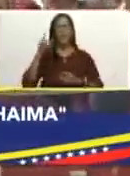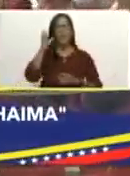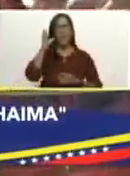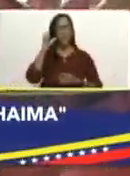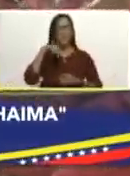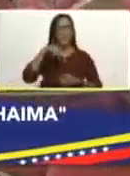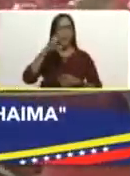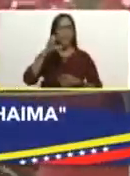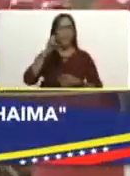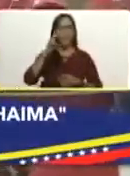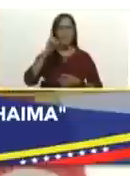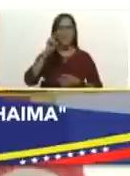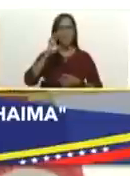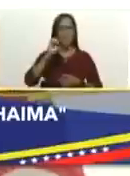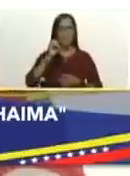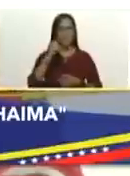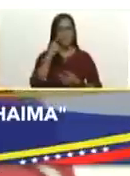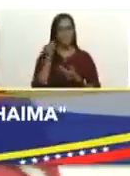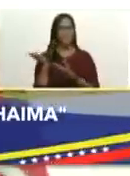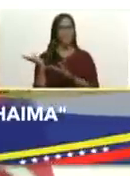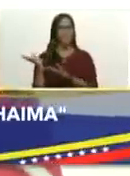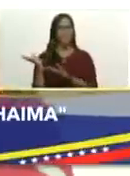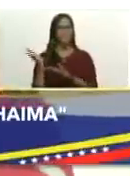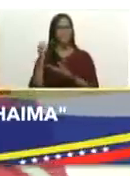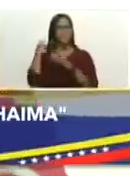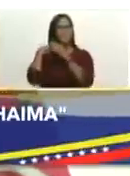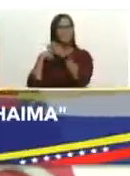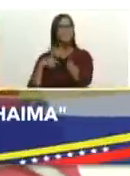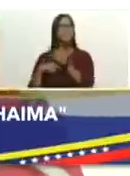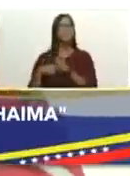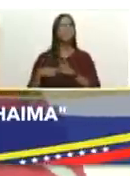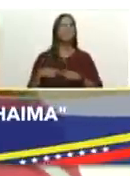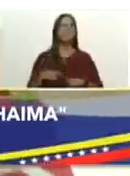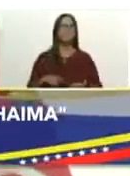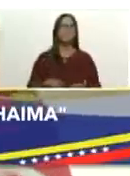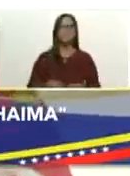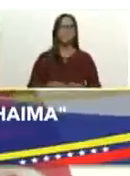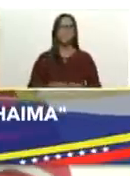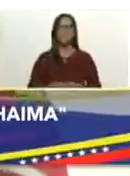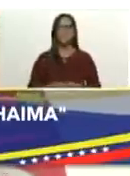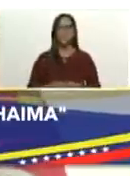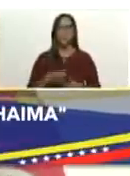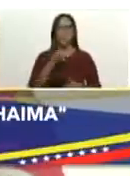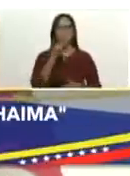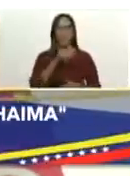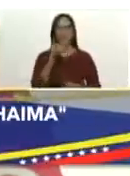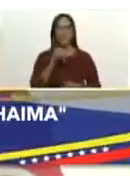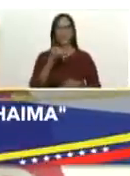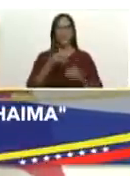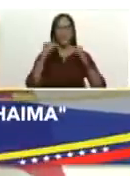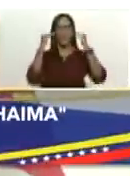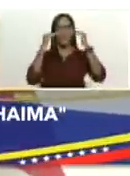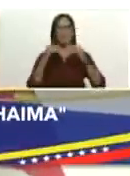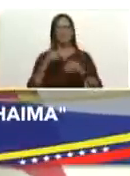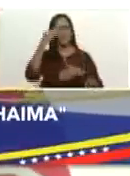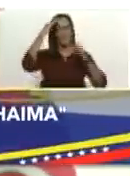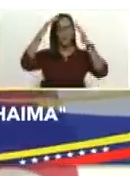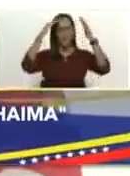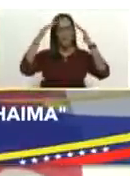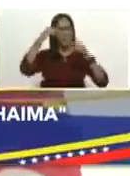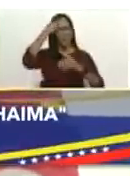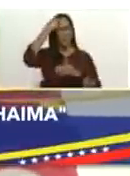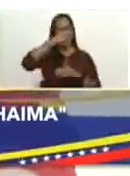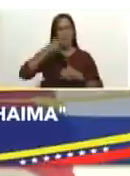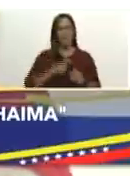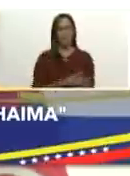Rafael Tellechea, por favor. Bueno, buenas tardes, mi comandante. Primero, saludo a todos mis hermanos, mis hermanas que se encuentran